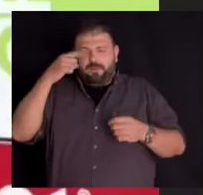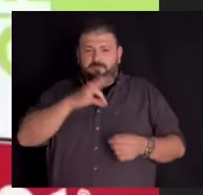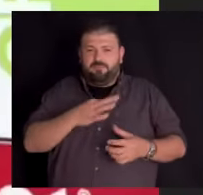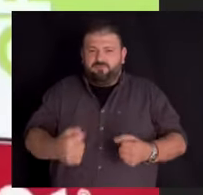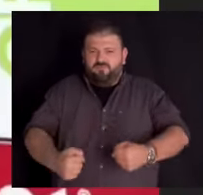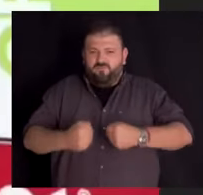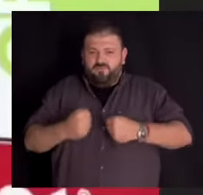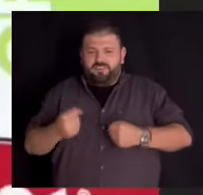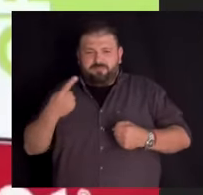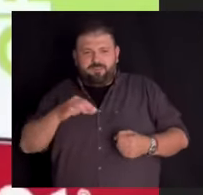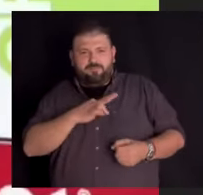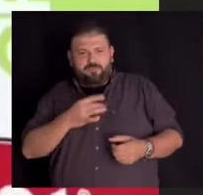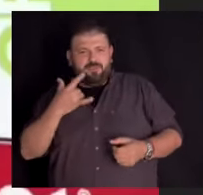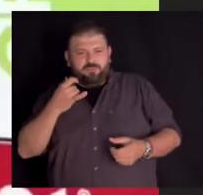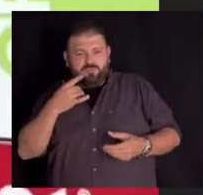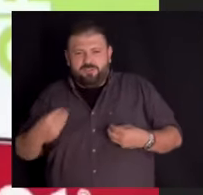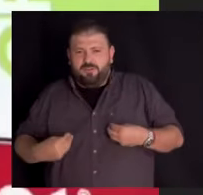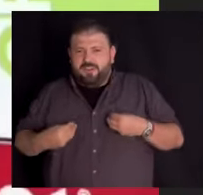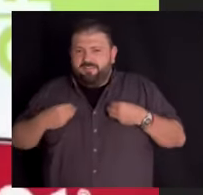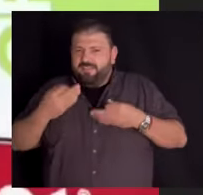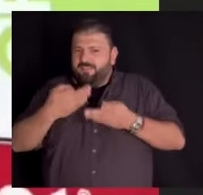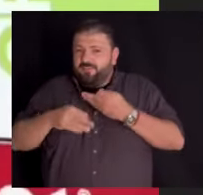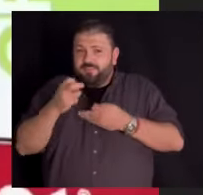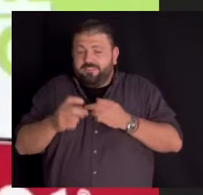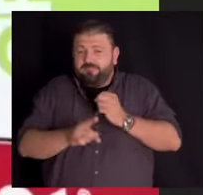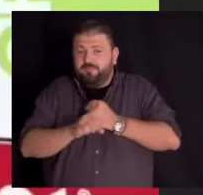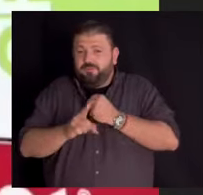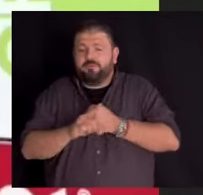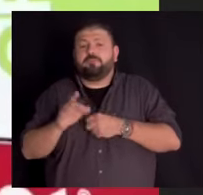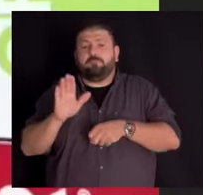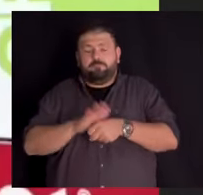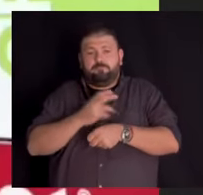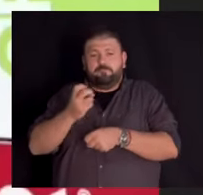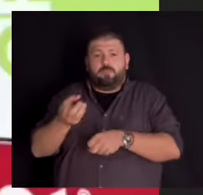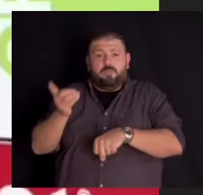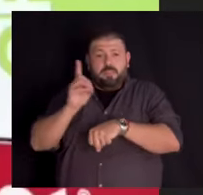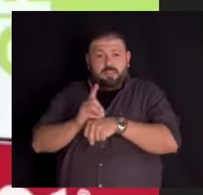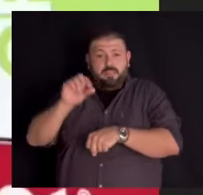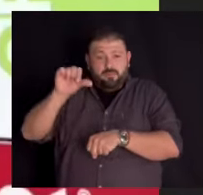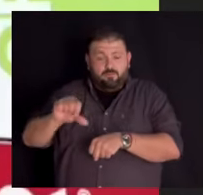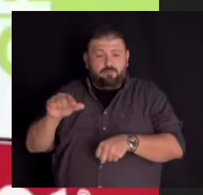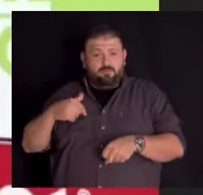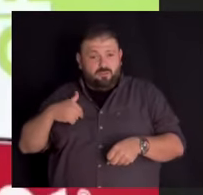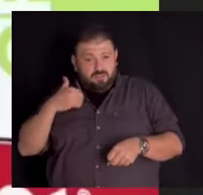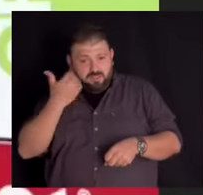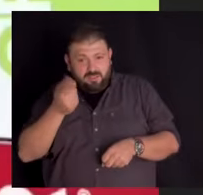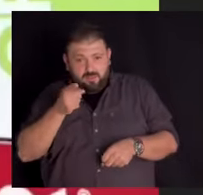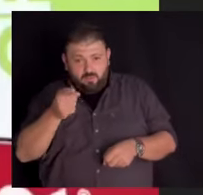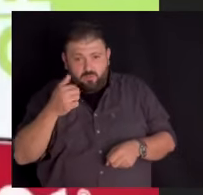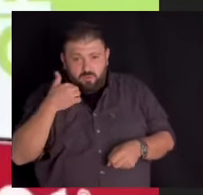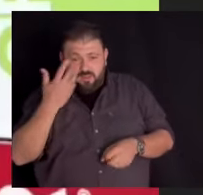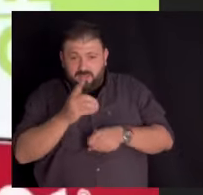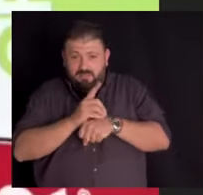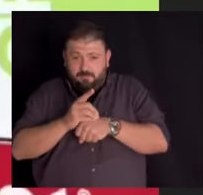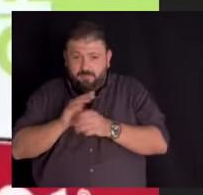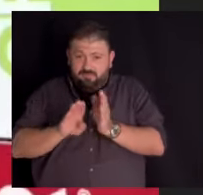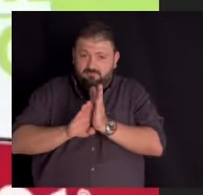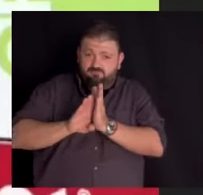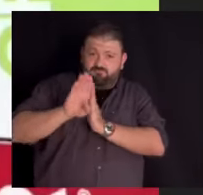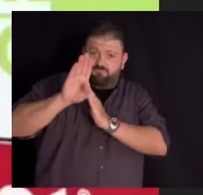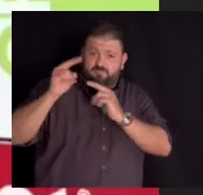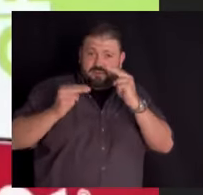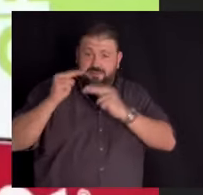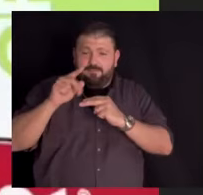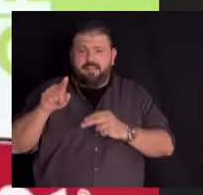por la vida, para enfrentar los problemas. Así que hoy los invito que si quieren hacerse diamante, hagan esto. Se tomen